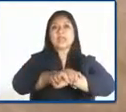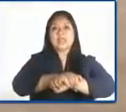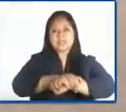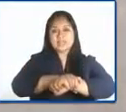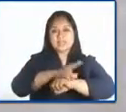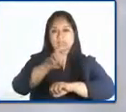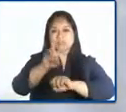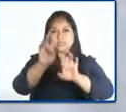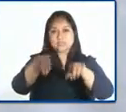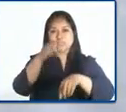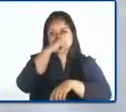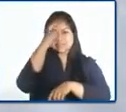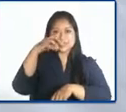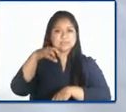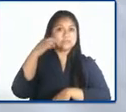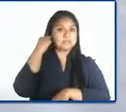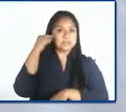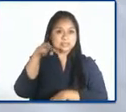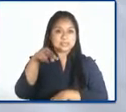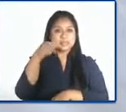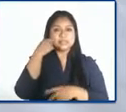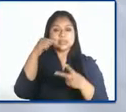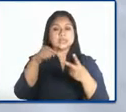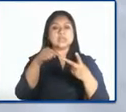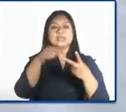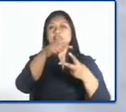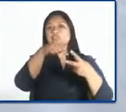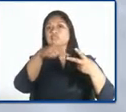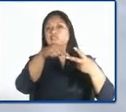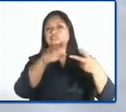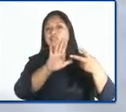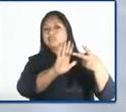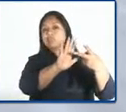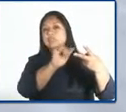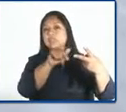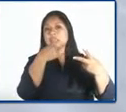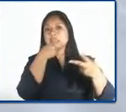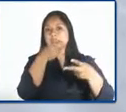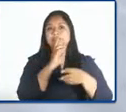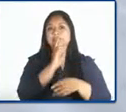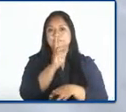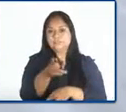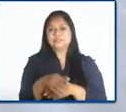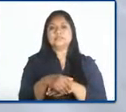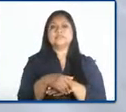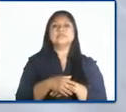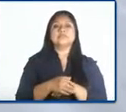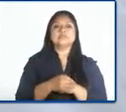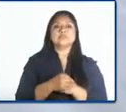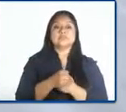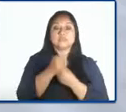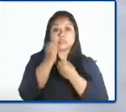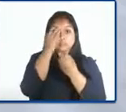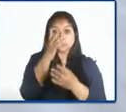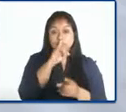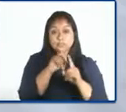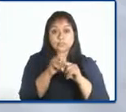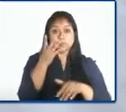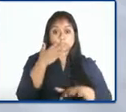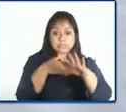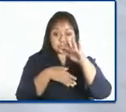agentes acusados por diversos delitos, es importante hacerle mención de que